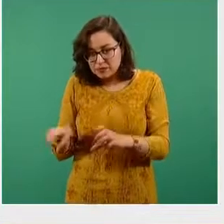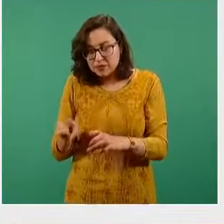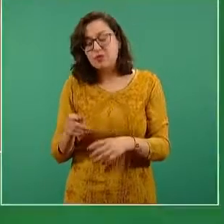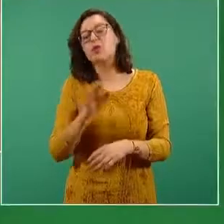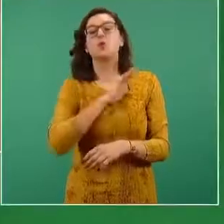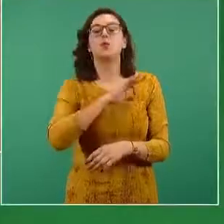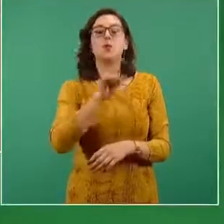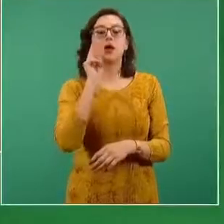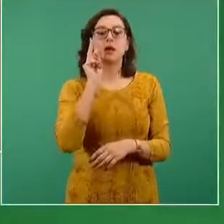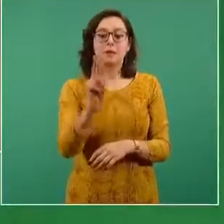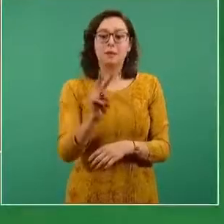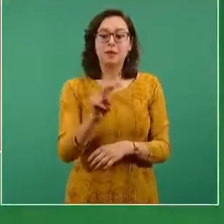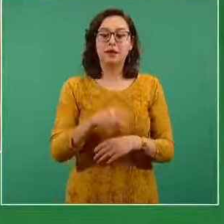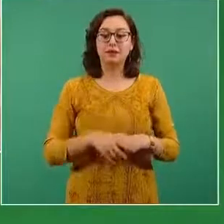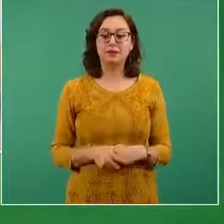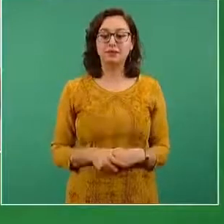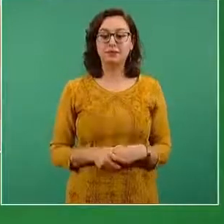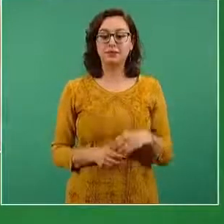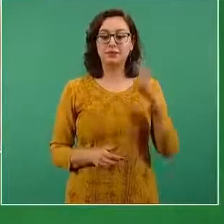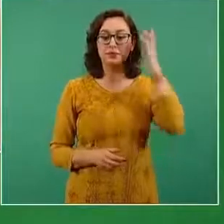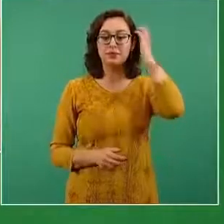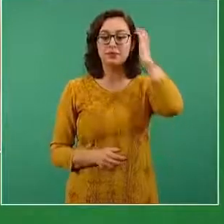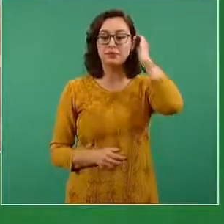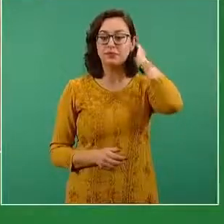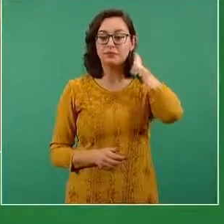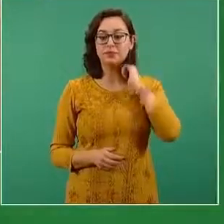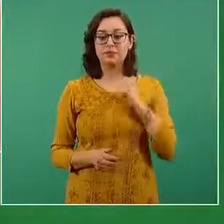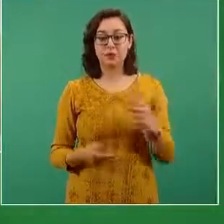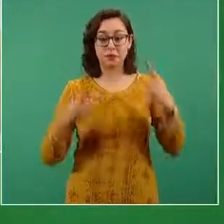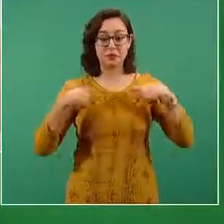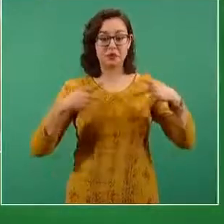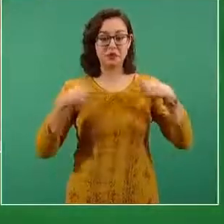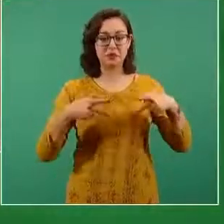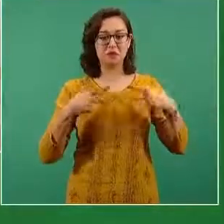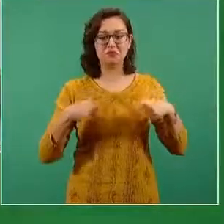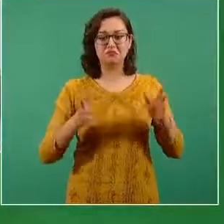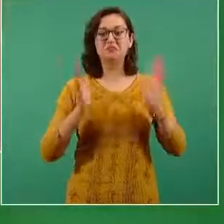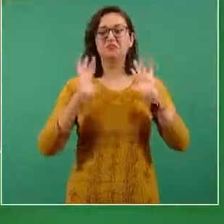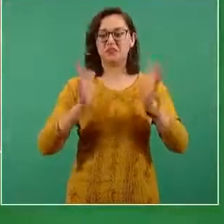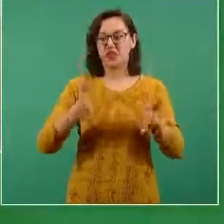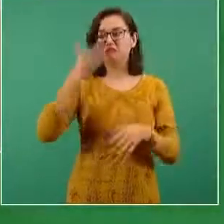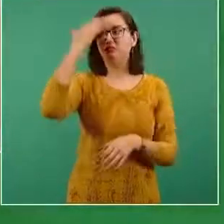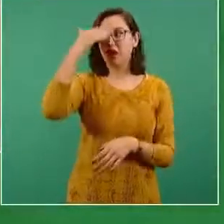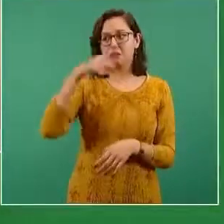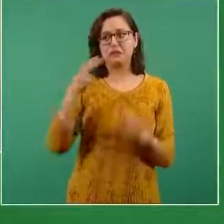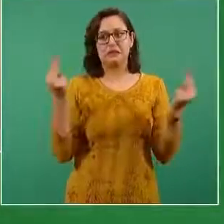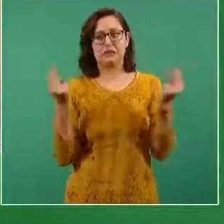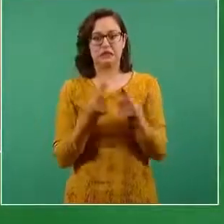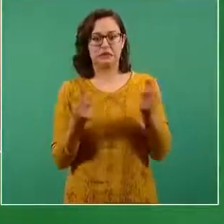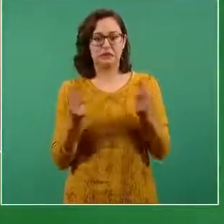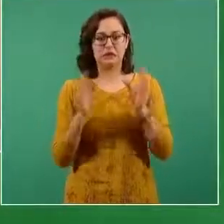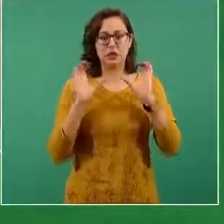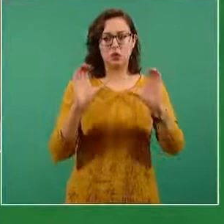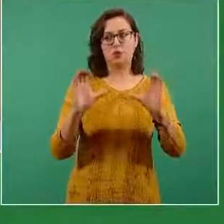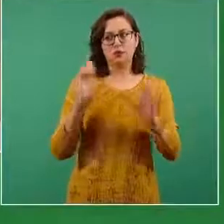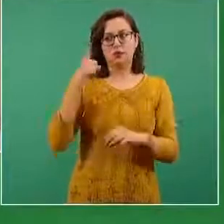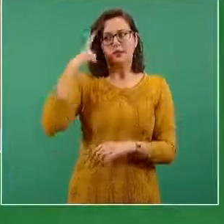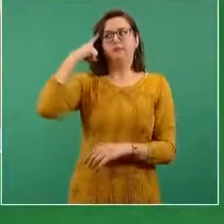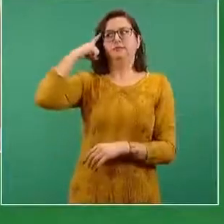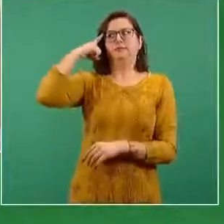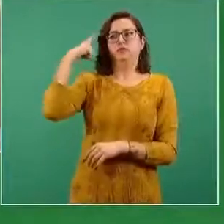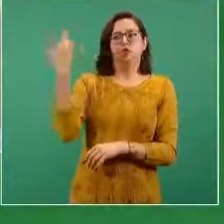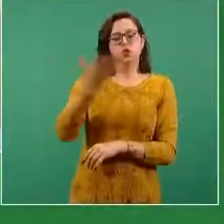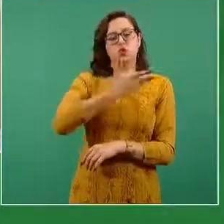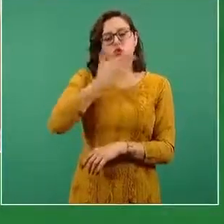concientizar a la población a este nivel, si hemos logrado hacer